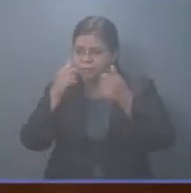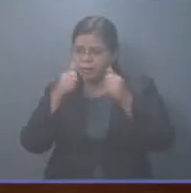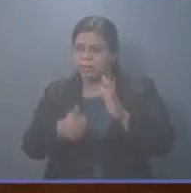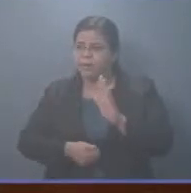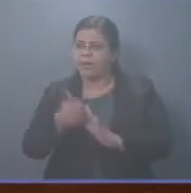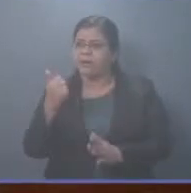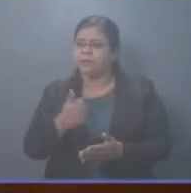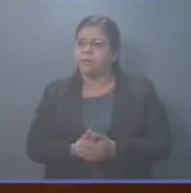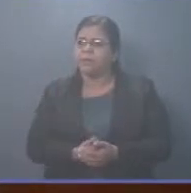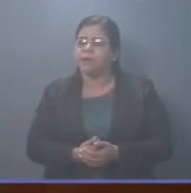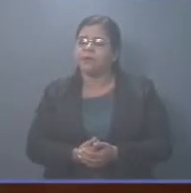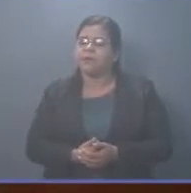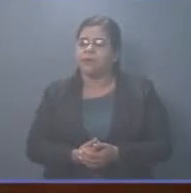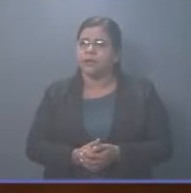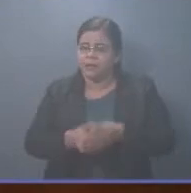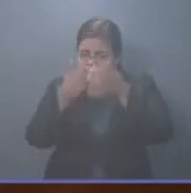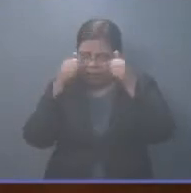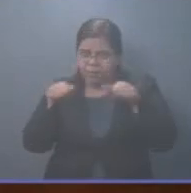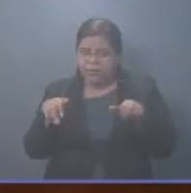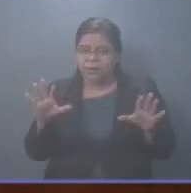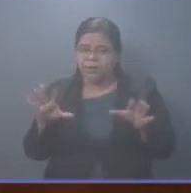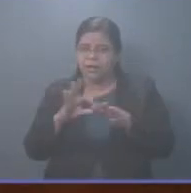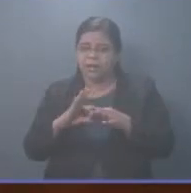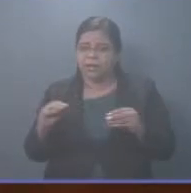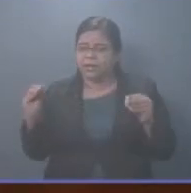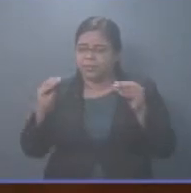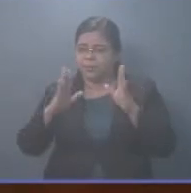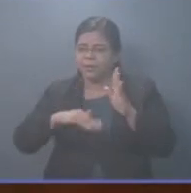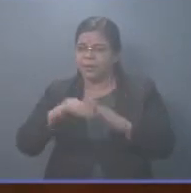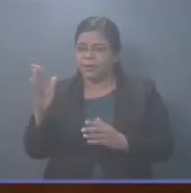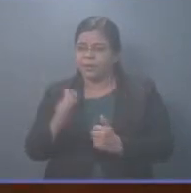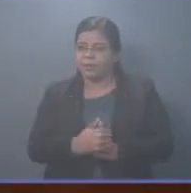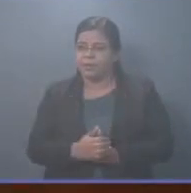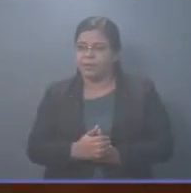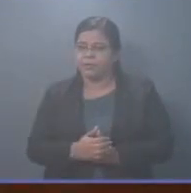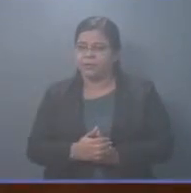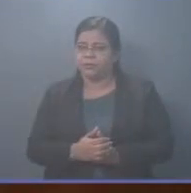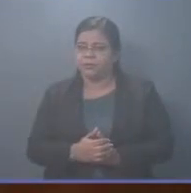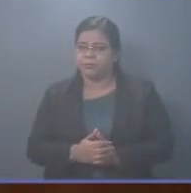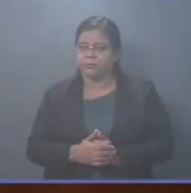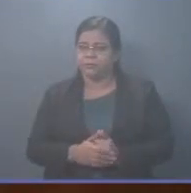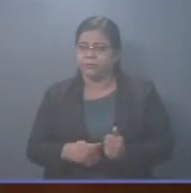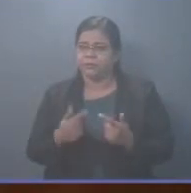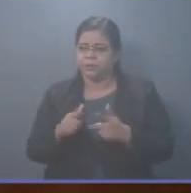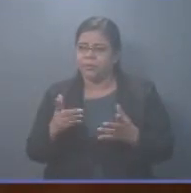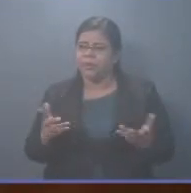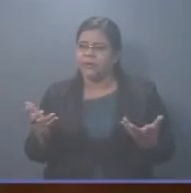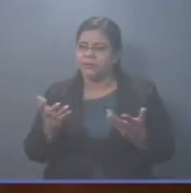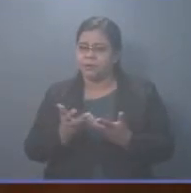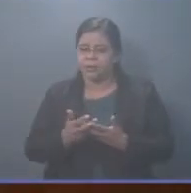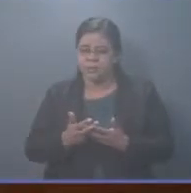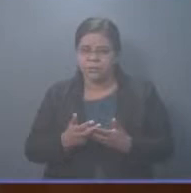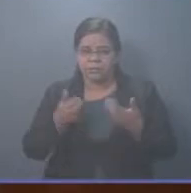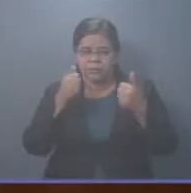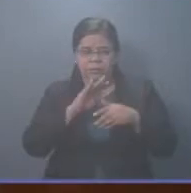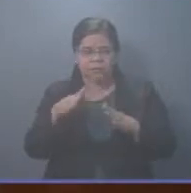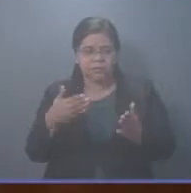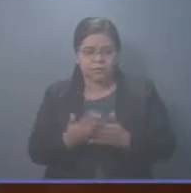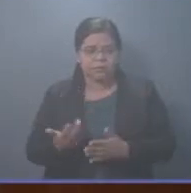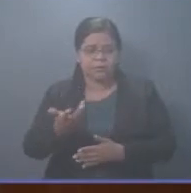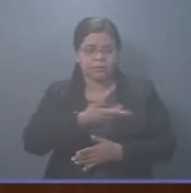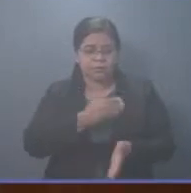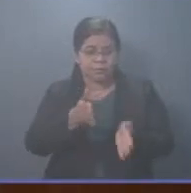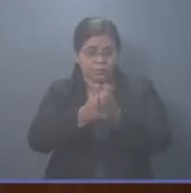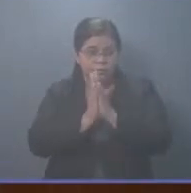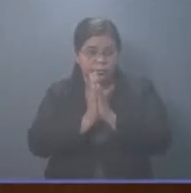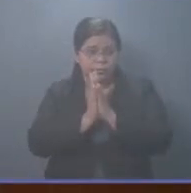incluir un inciso que diría: también procurará de manera progresiva las personas adultas mayores paguen la mitad